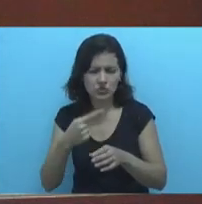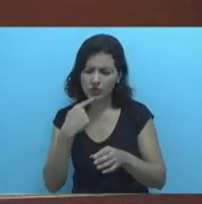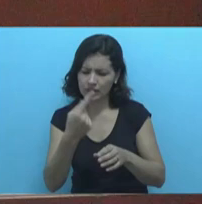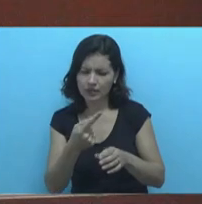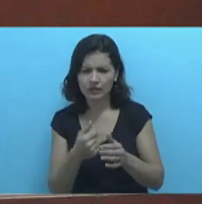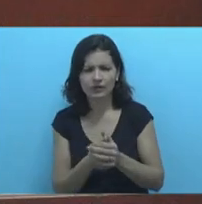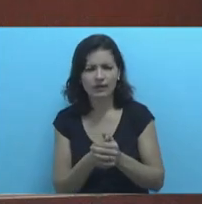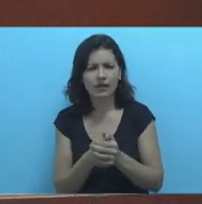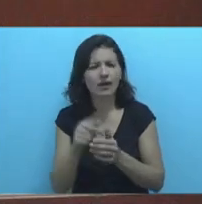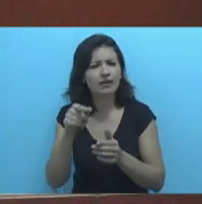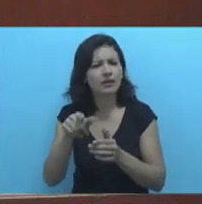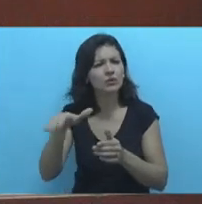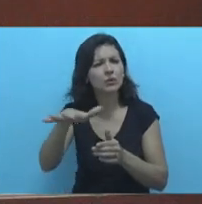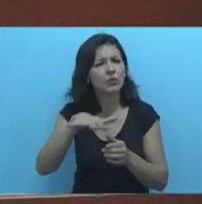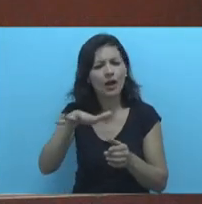un vacío muy grande